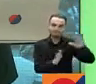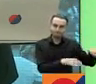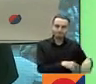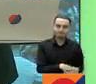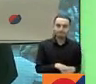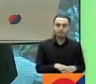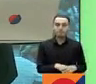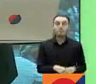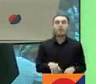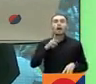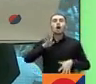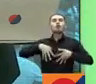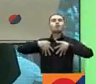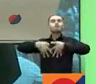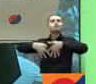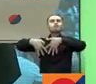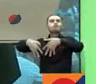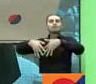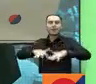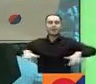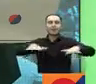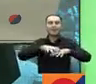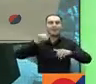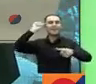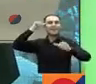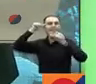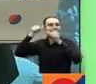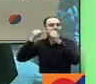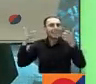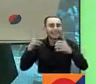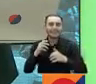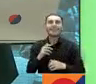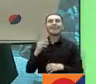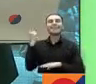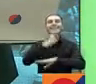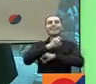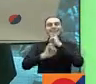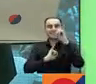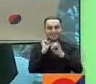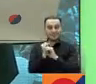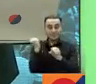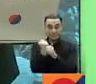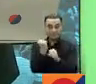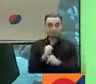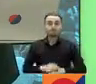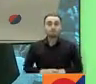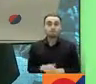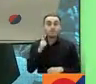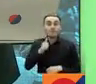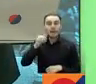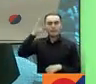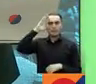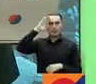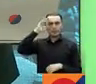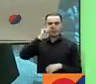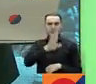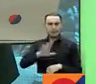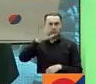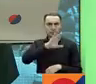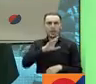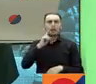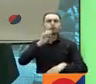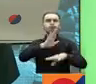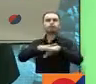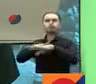con marcha será conmemorado en el país el Día Internacional del Trabajo. Para mañana la Policía Nacional anunció que habrá acompañamiento